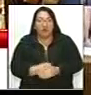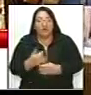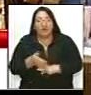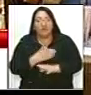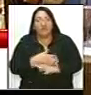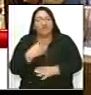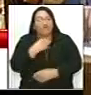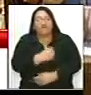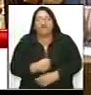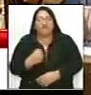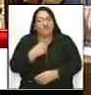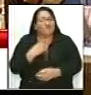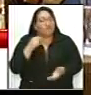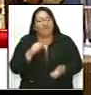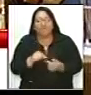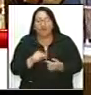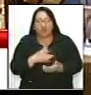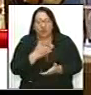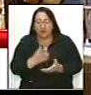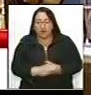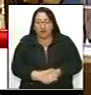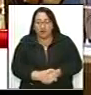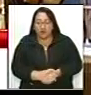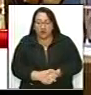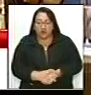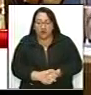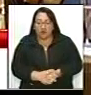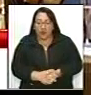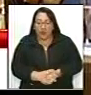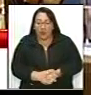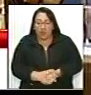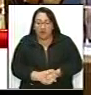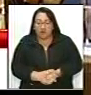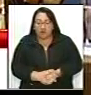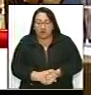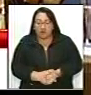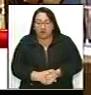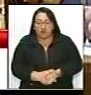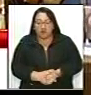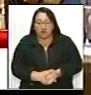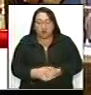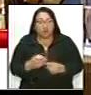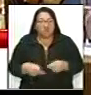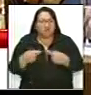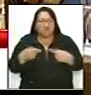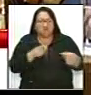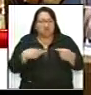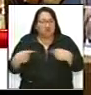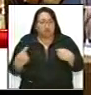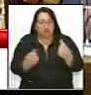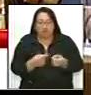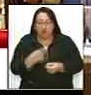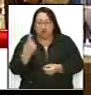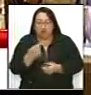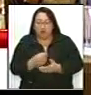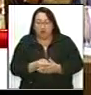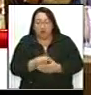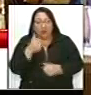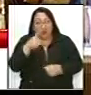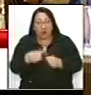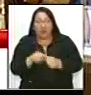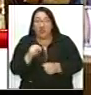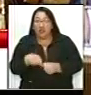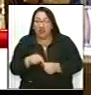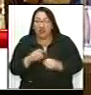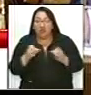lamentablemente se ha llegado a este escenario, ¿no?, de enfrentamiento, y solamente hacerle recordar que